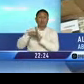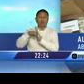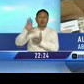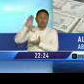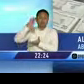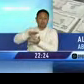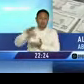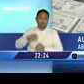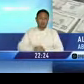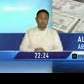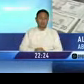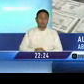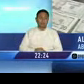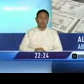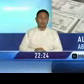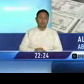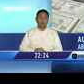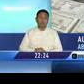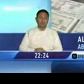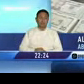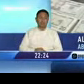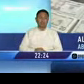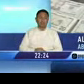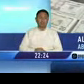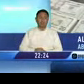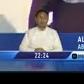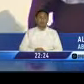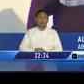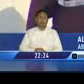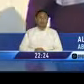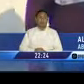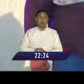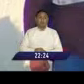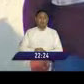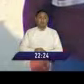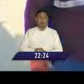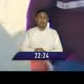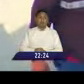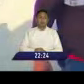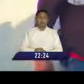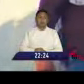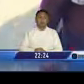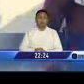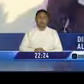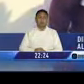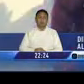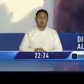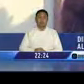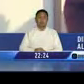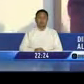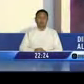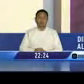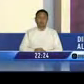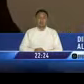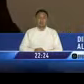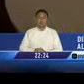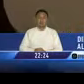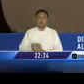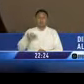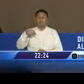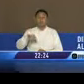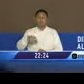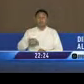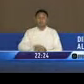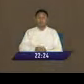Central. Es una cuenta especial que tiene el Banco Central. Como lo habíamos señalado, pero esto solo obedece a una parte del proceso, ya